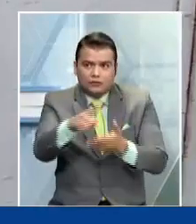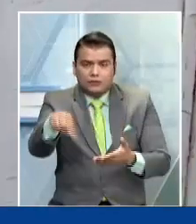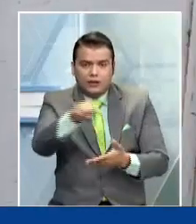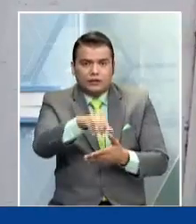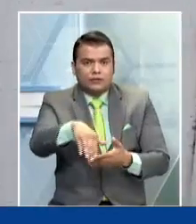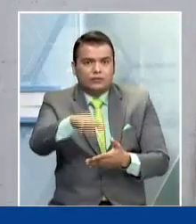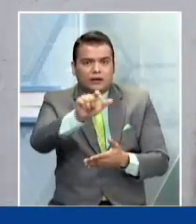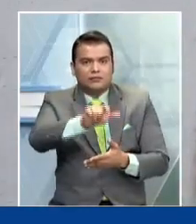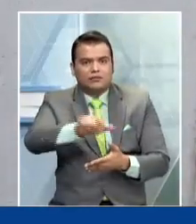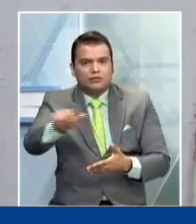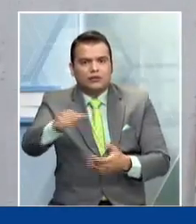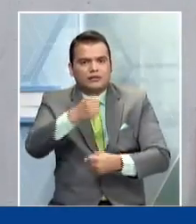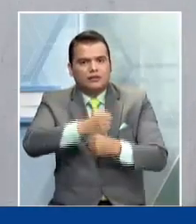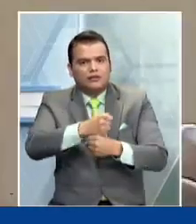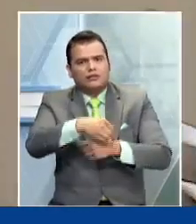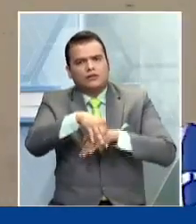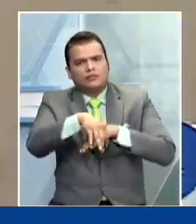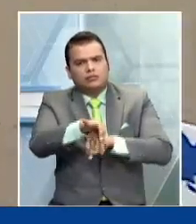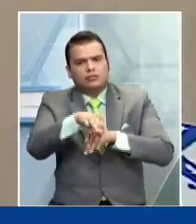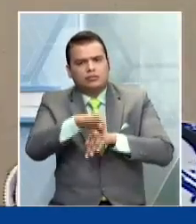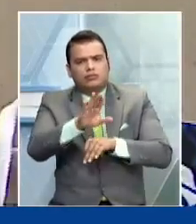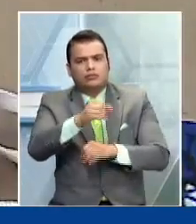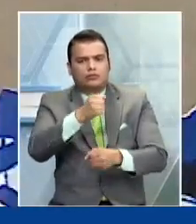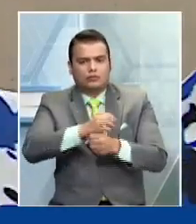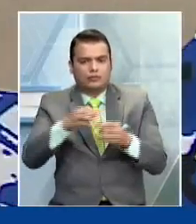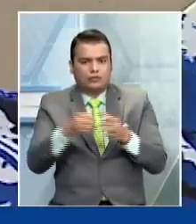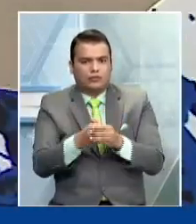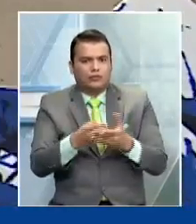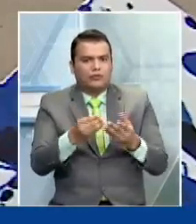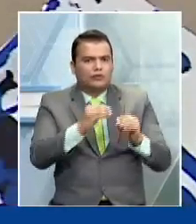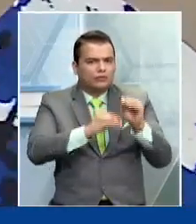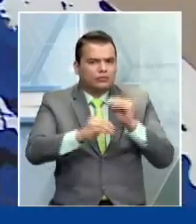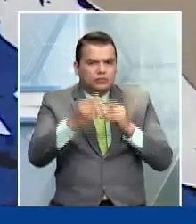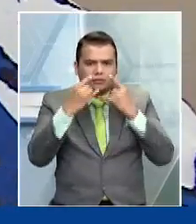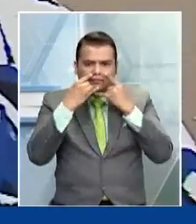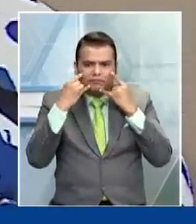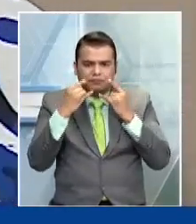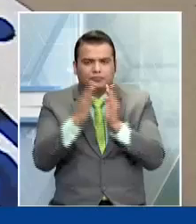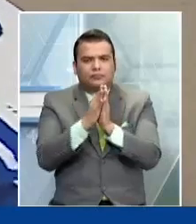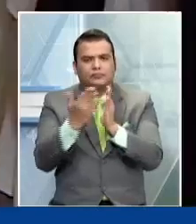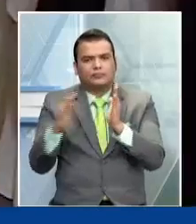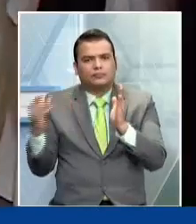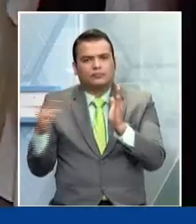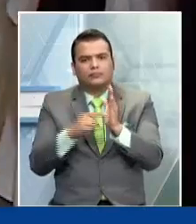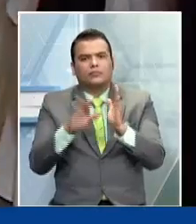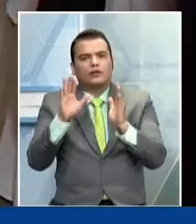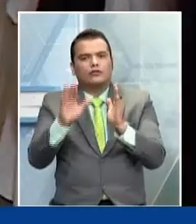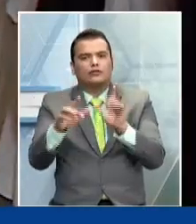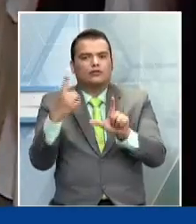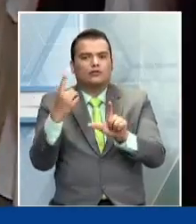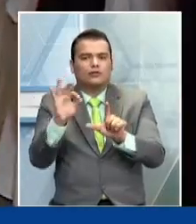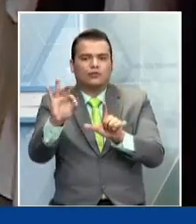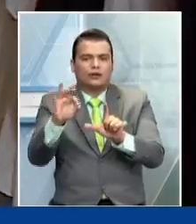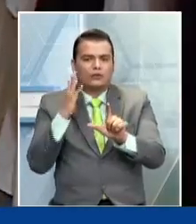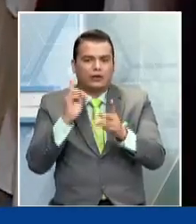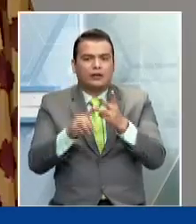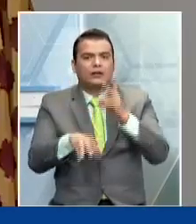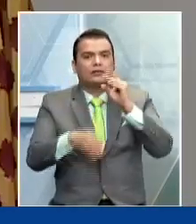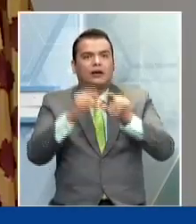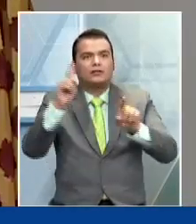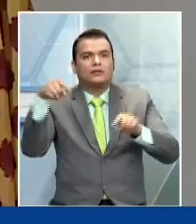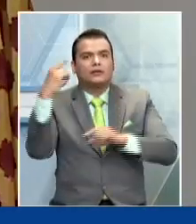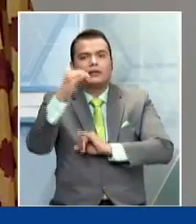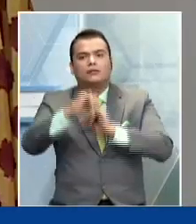a las operarias, a las personas que trabajan con nosotros. Diseño de tapabocas, catálogos digitales y ventas en el exterior hacen parte de las estrategias que